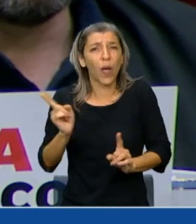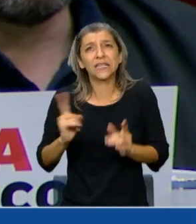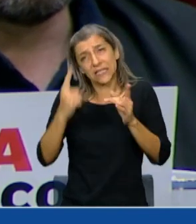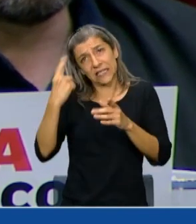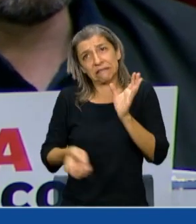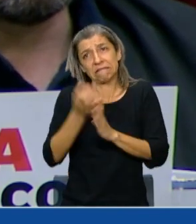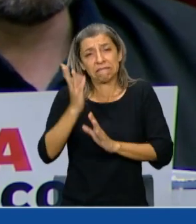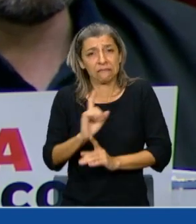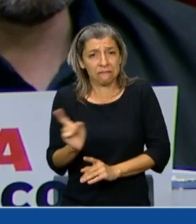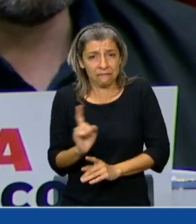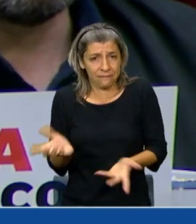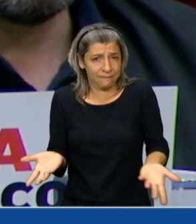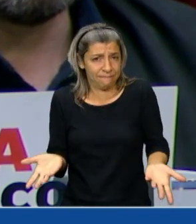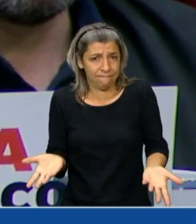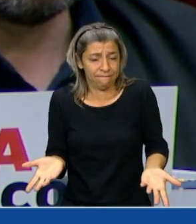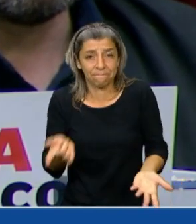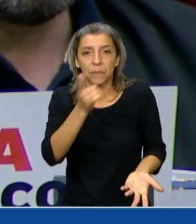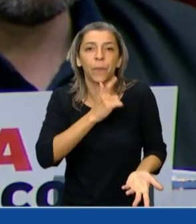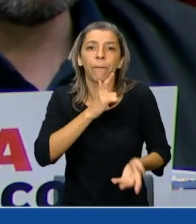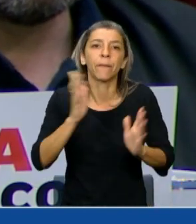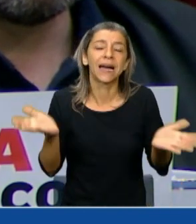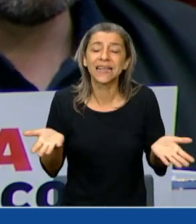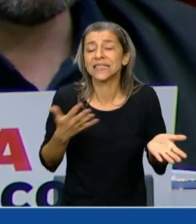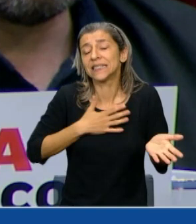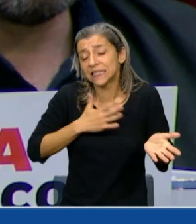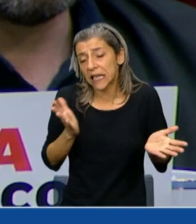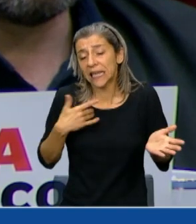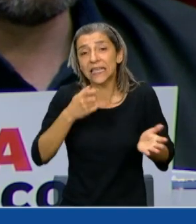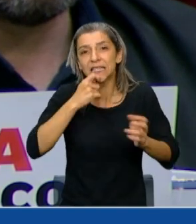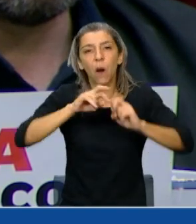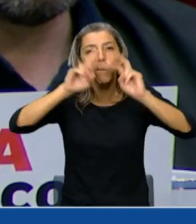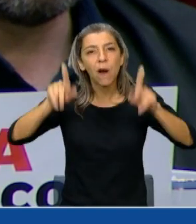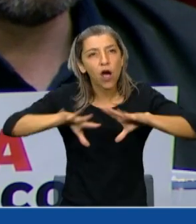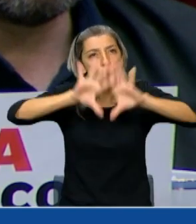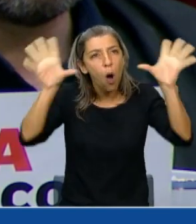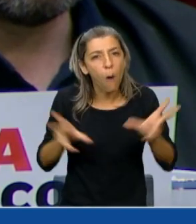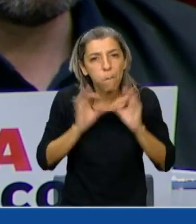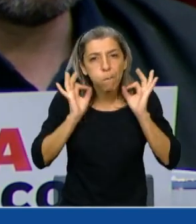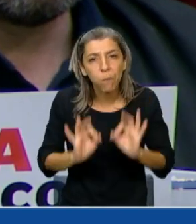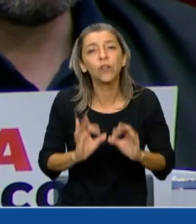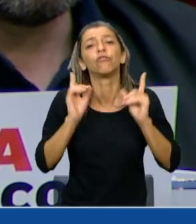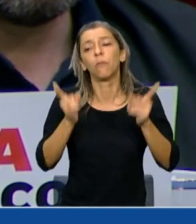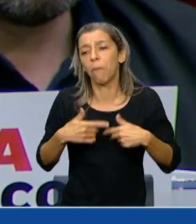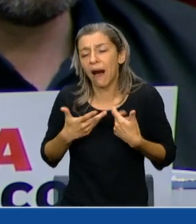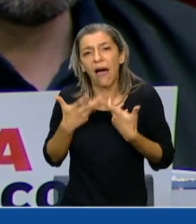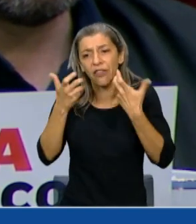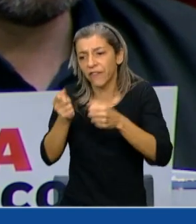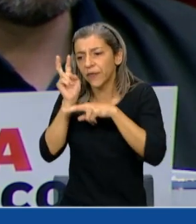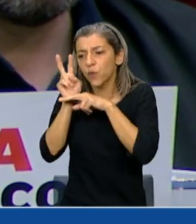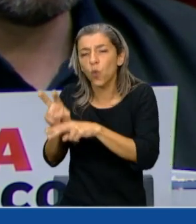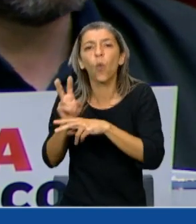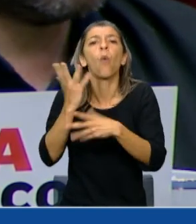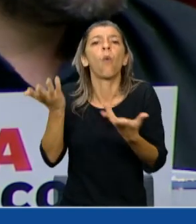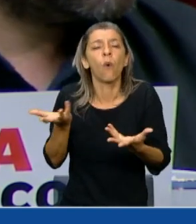ese sentido, nos parece que si no hay una política integral donde también se defienda y se proteja a las familias que han